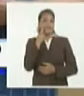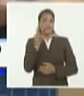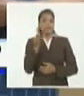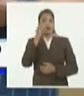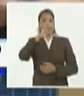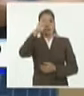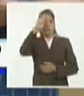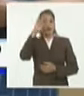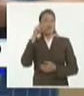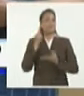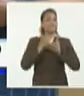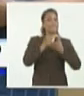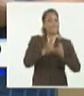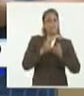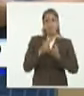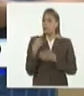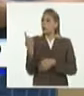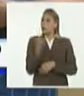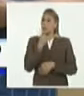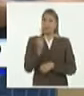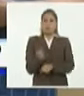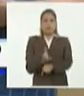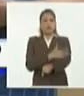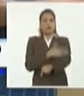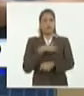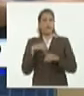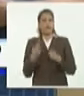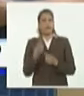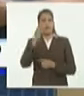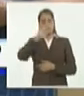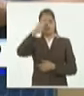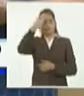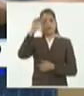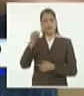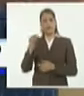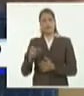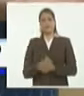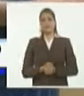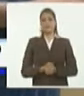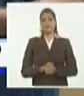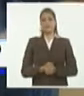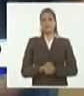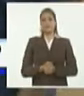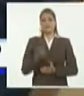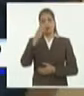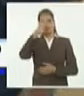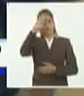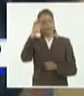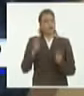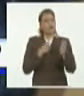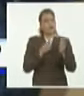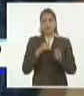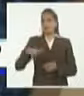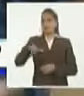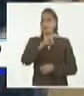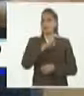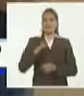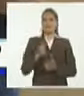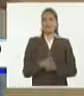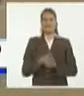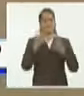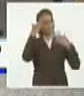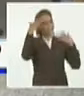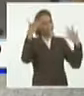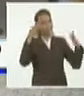por eso nos hace sentirnos muy orgullosos de ser cubanos y muy orgullosos de ser compatriotas de gente como ustedes. Felicitaciones. Gracias.